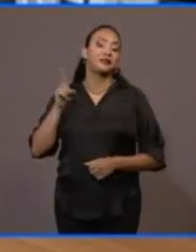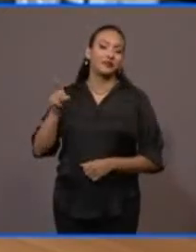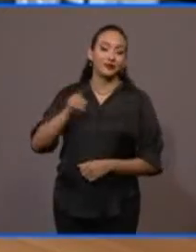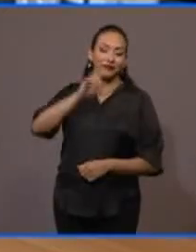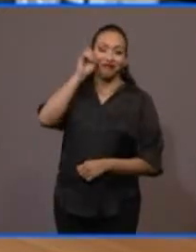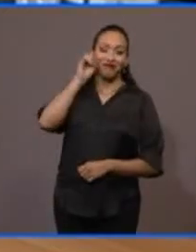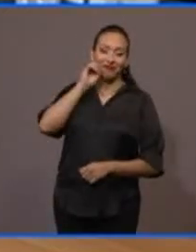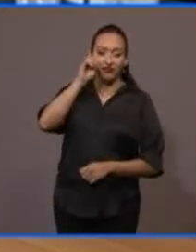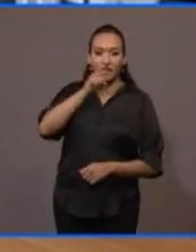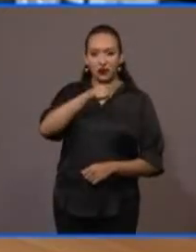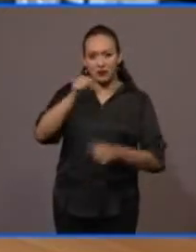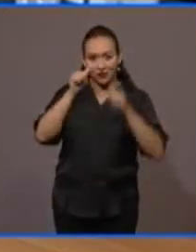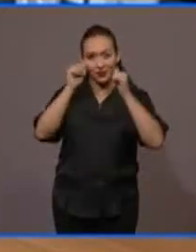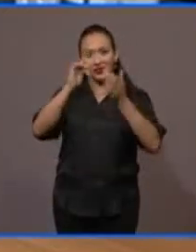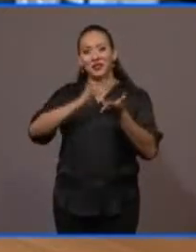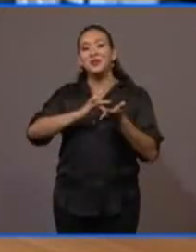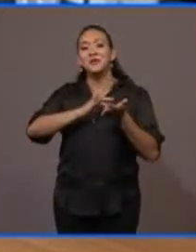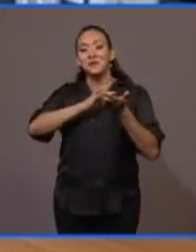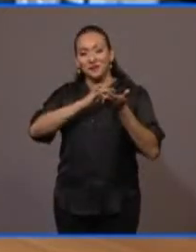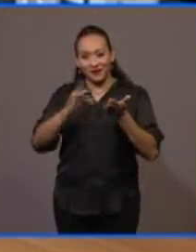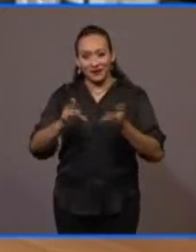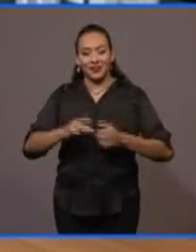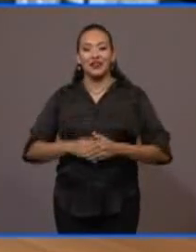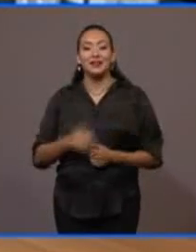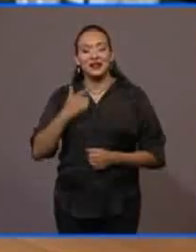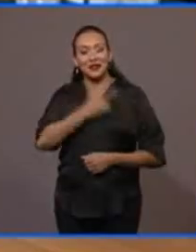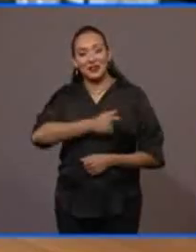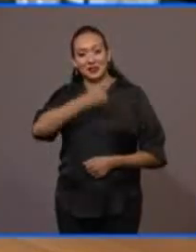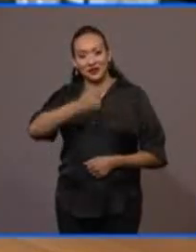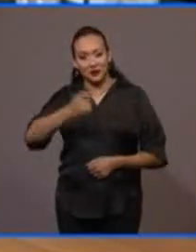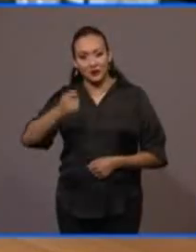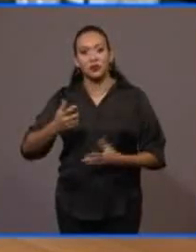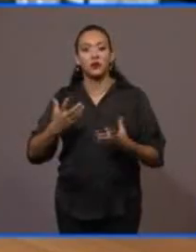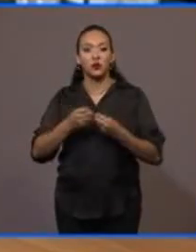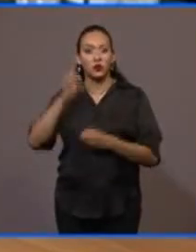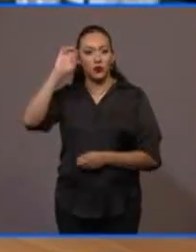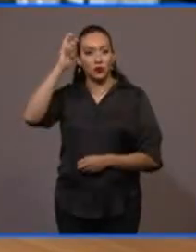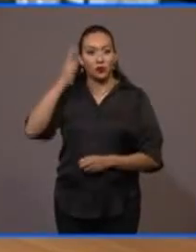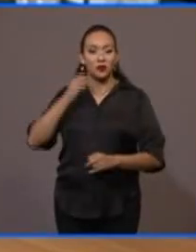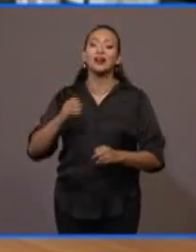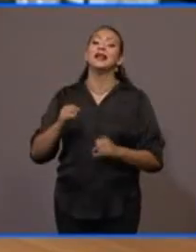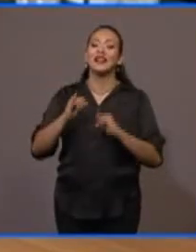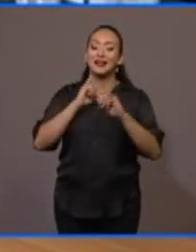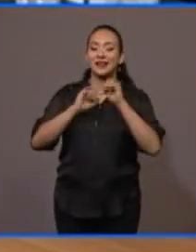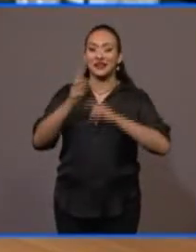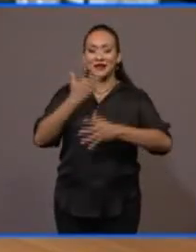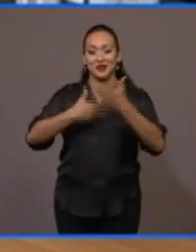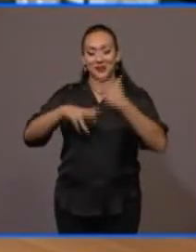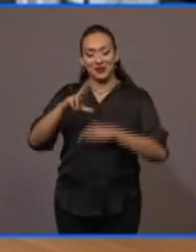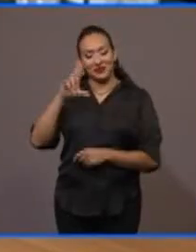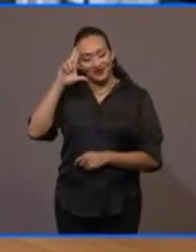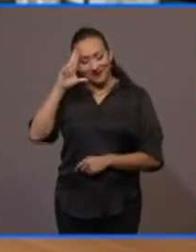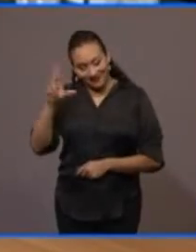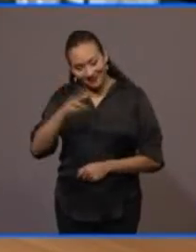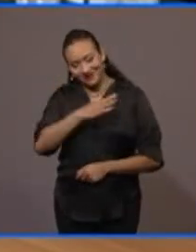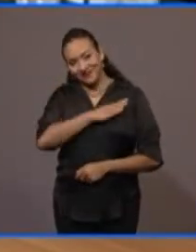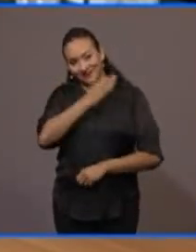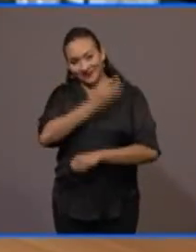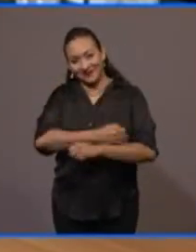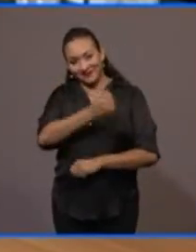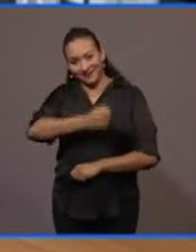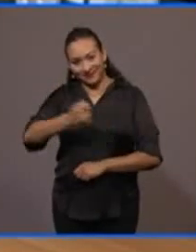Oscar González y a nombre de todo este equipo de trabajo les saludamos con mucho gusto. Eusiris Rostro en la interpretación en lengua de